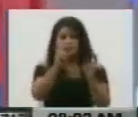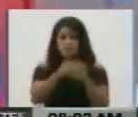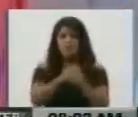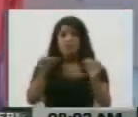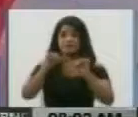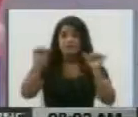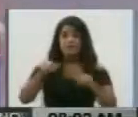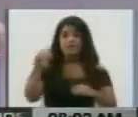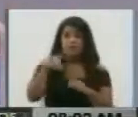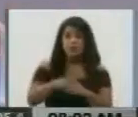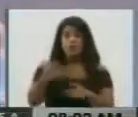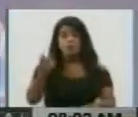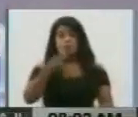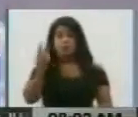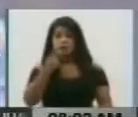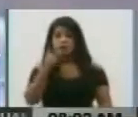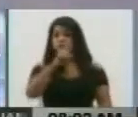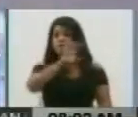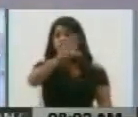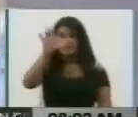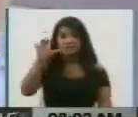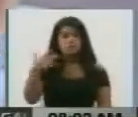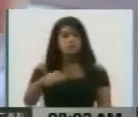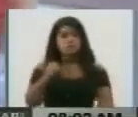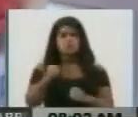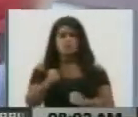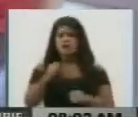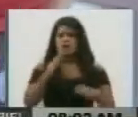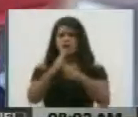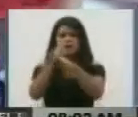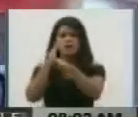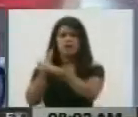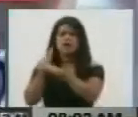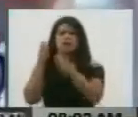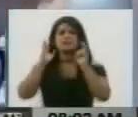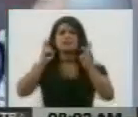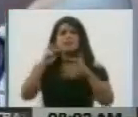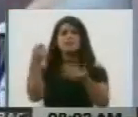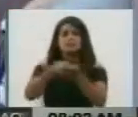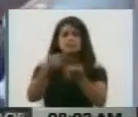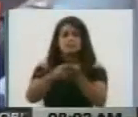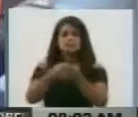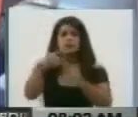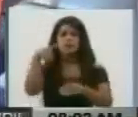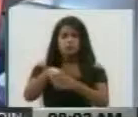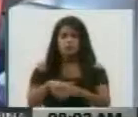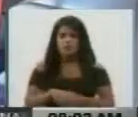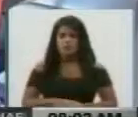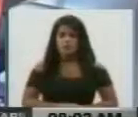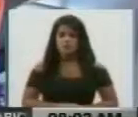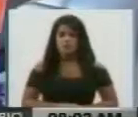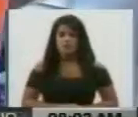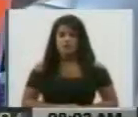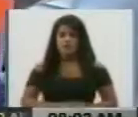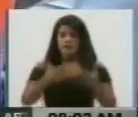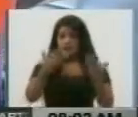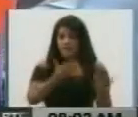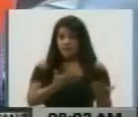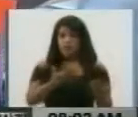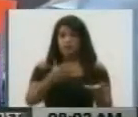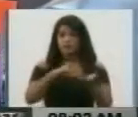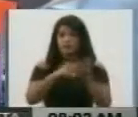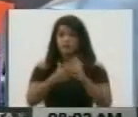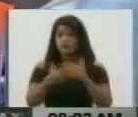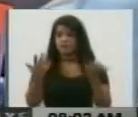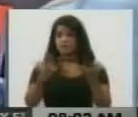político de nuestros países está muy atravesado por el tema del financiamiento electoral, y eso te pone a